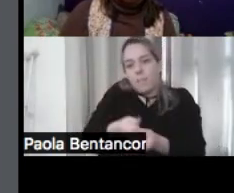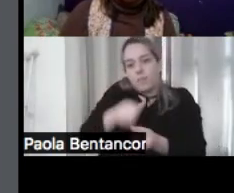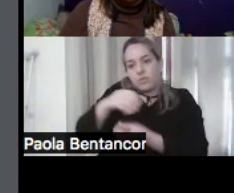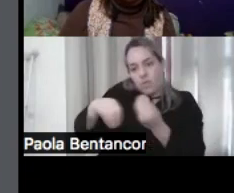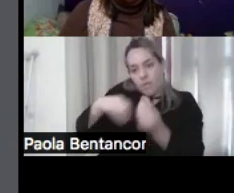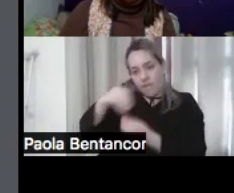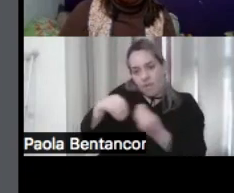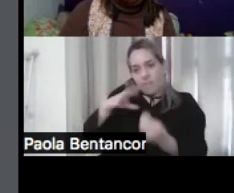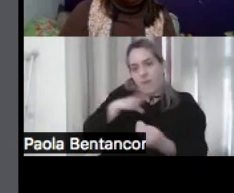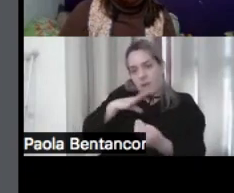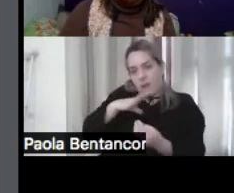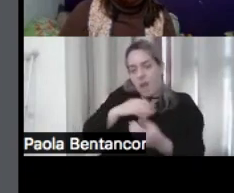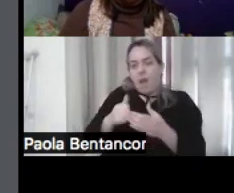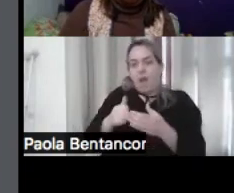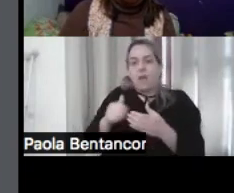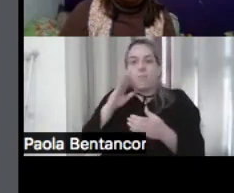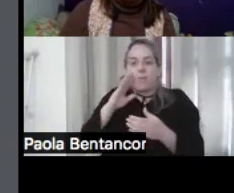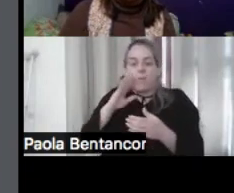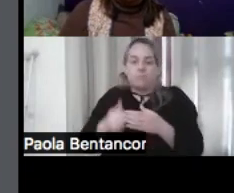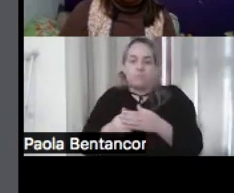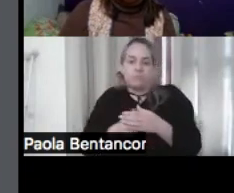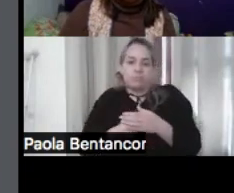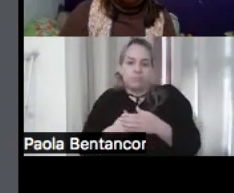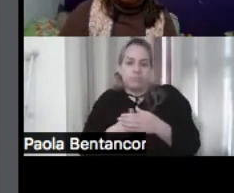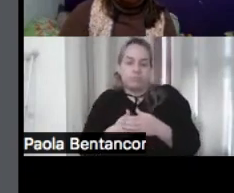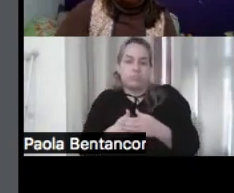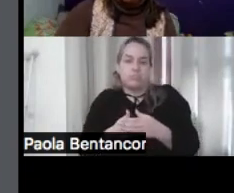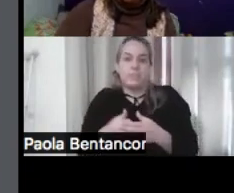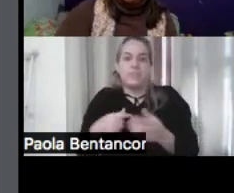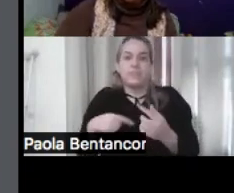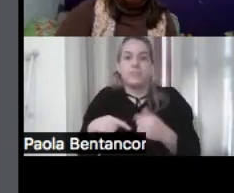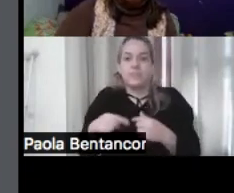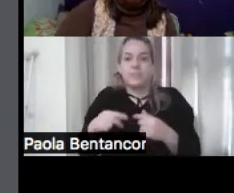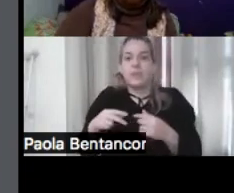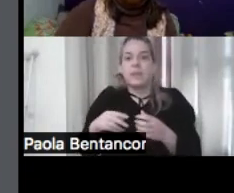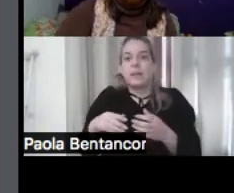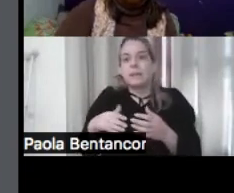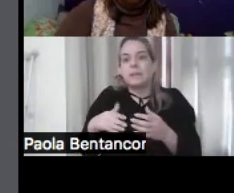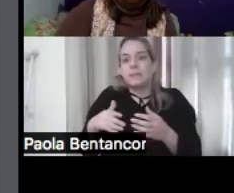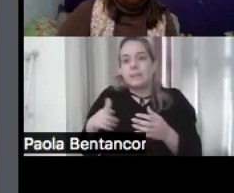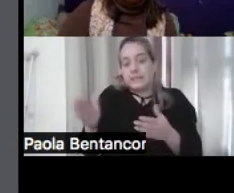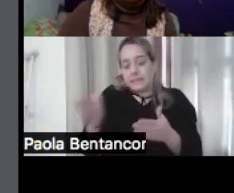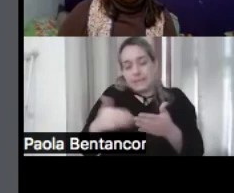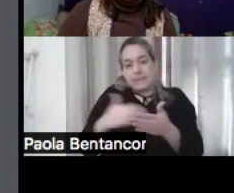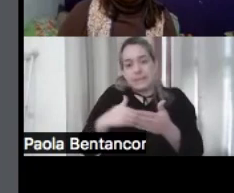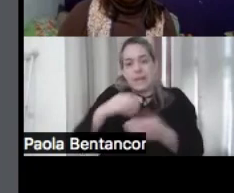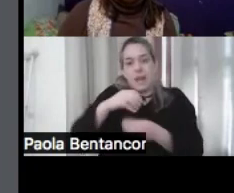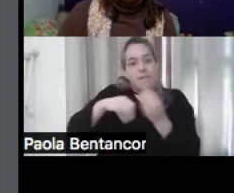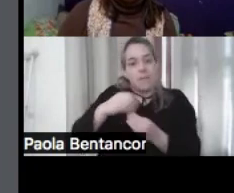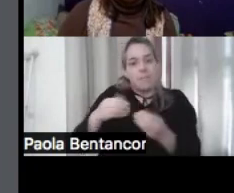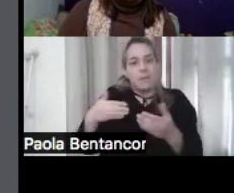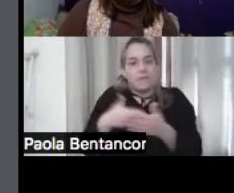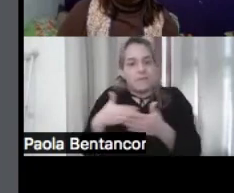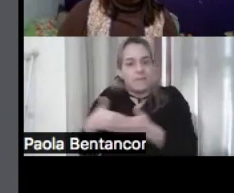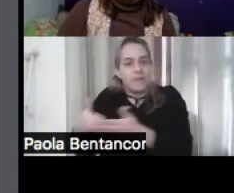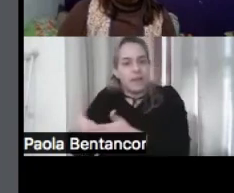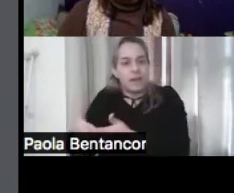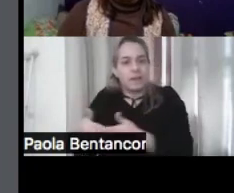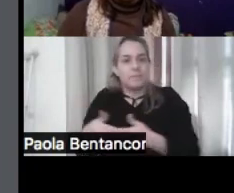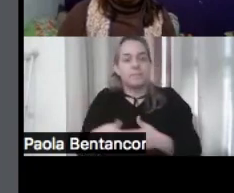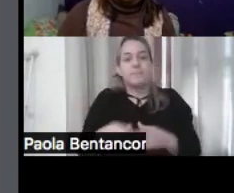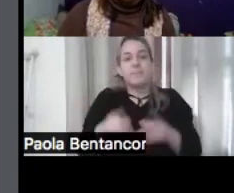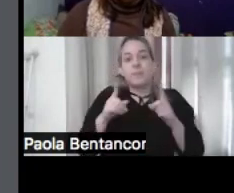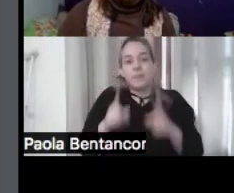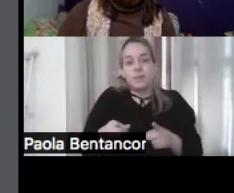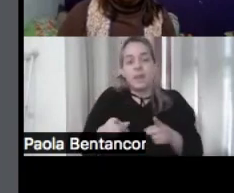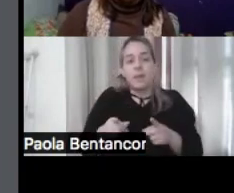forma correcta y sin una mirada prejuiciosa y sin constituirse como barreras. Y después tenemos